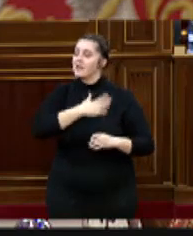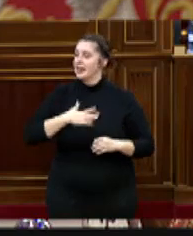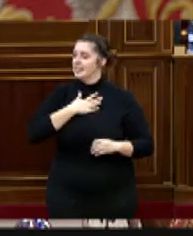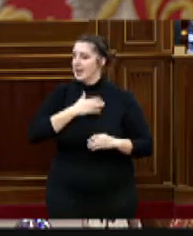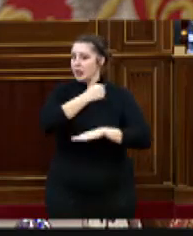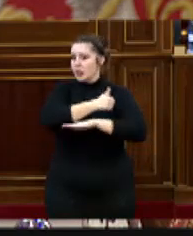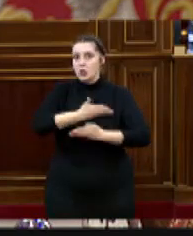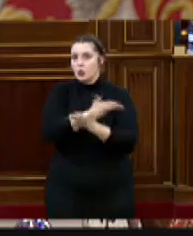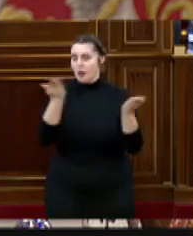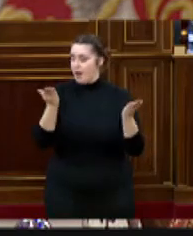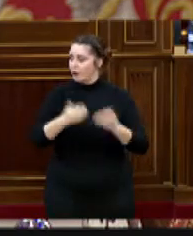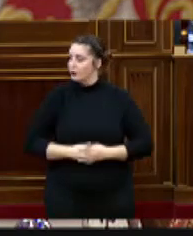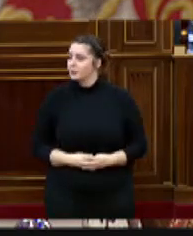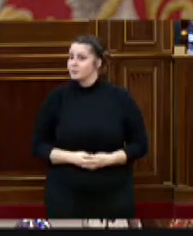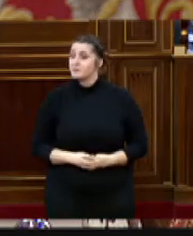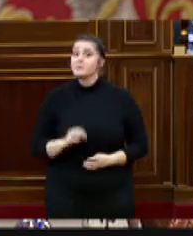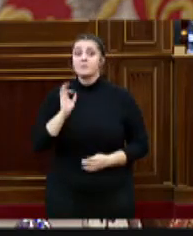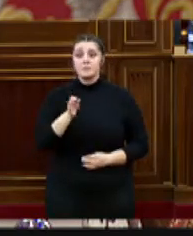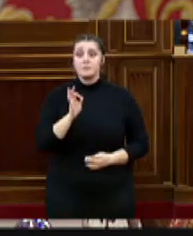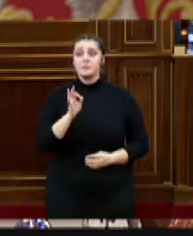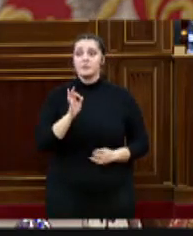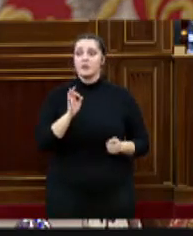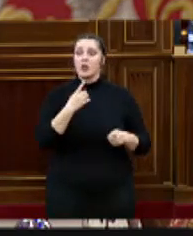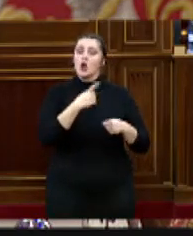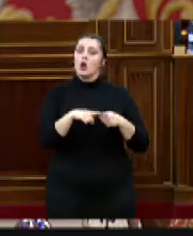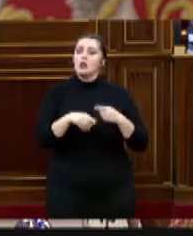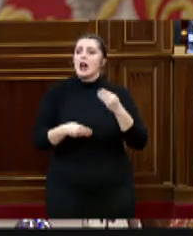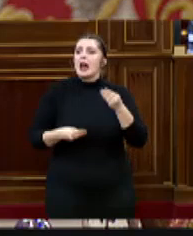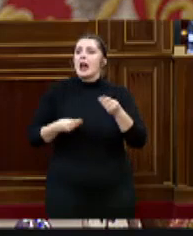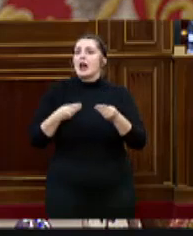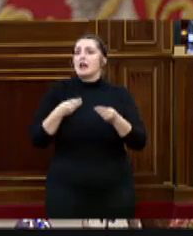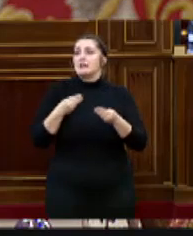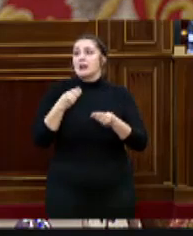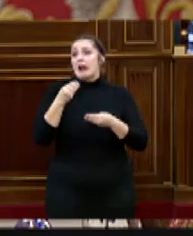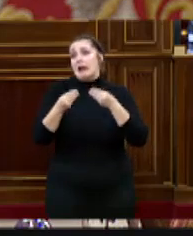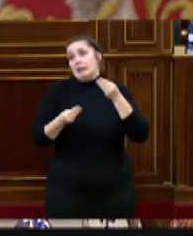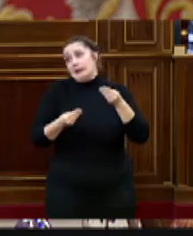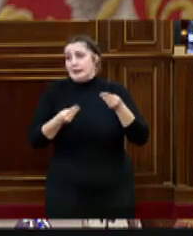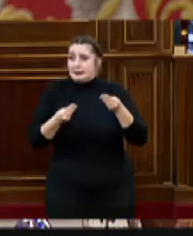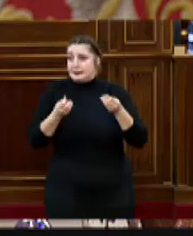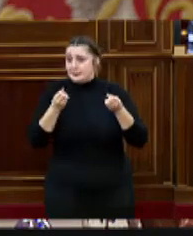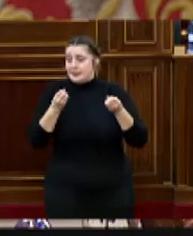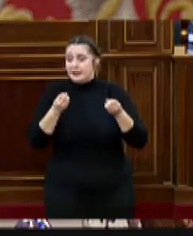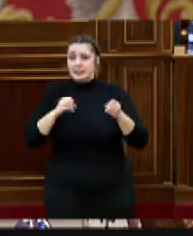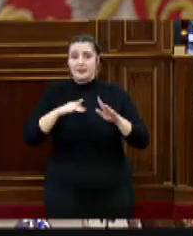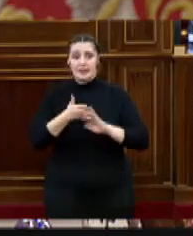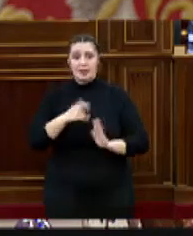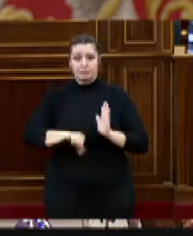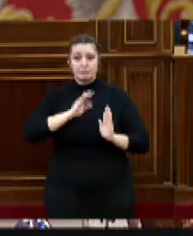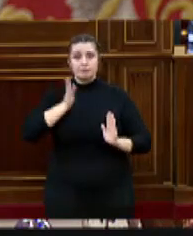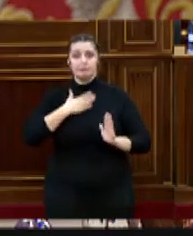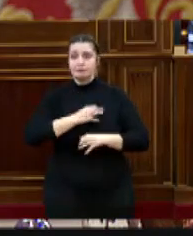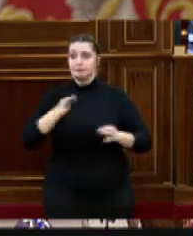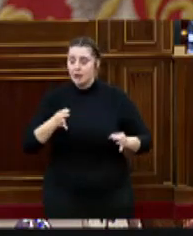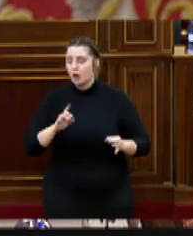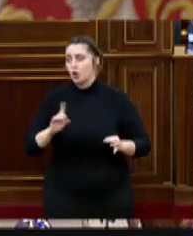ciudadano cierto es que las cosas no se hacen es verdad no se hacen de un día para otro pero